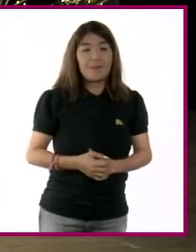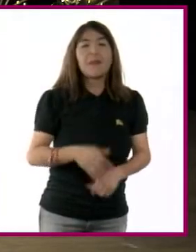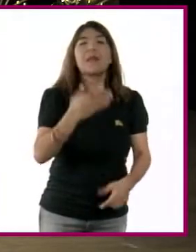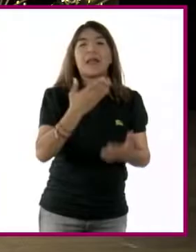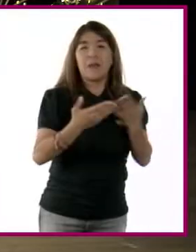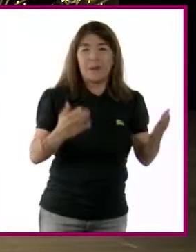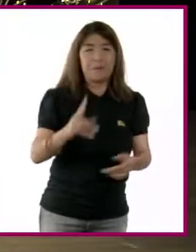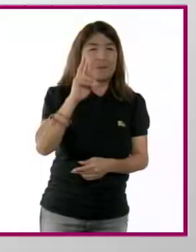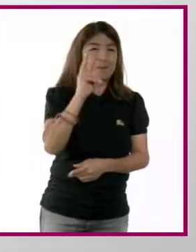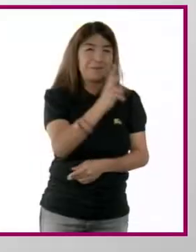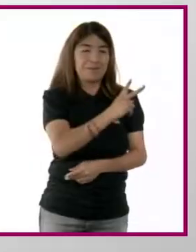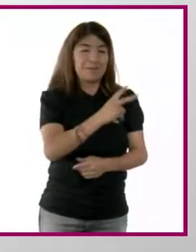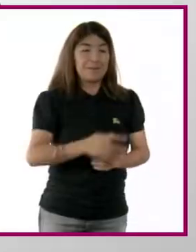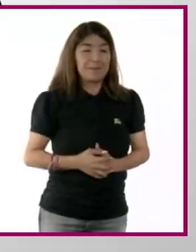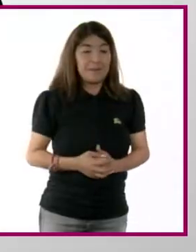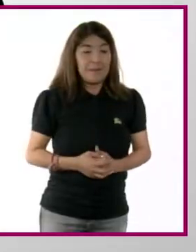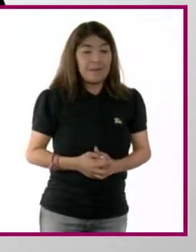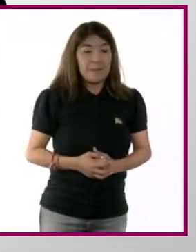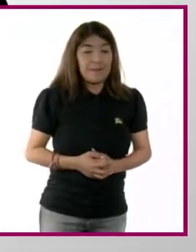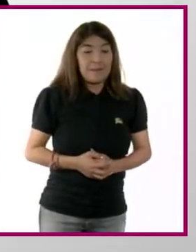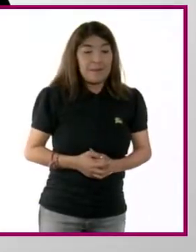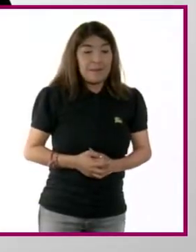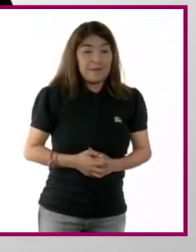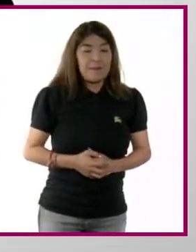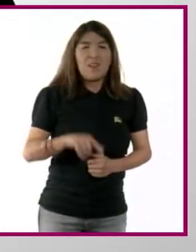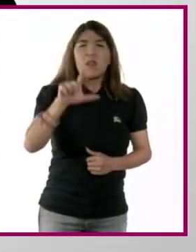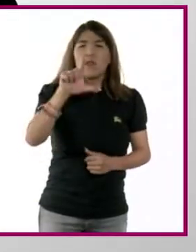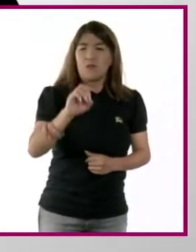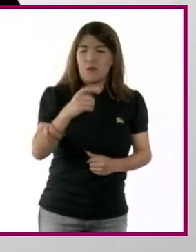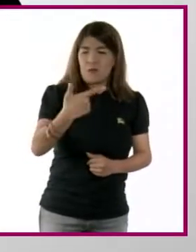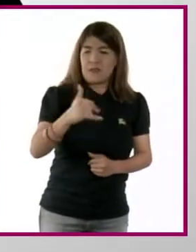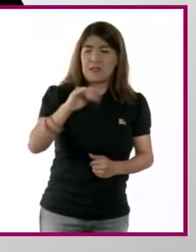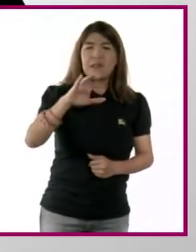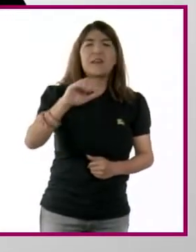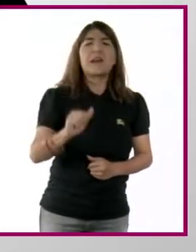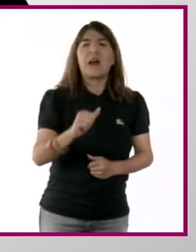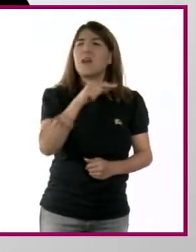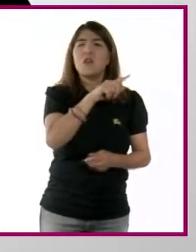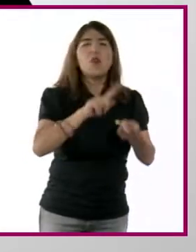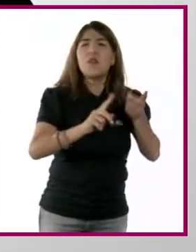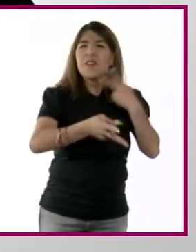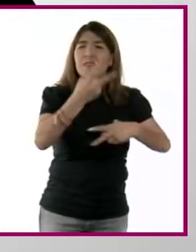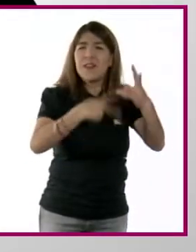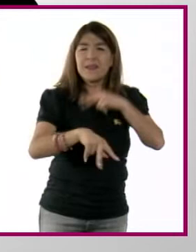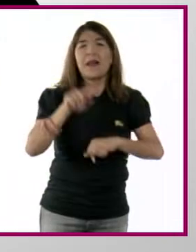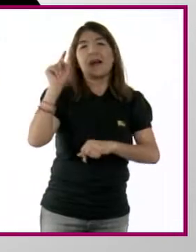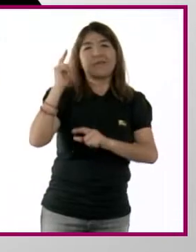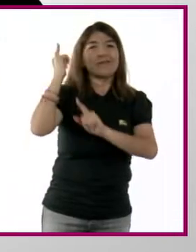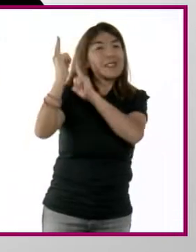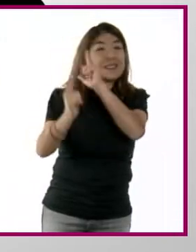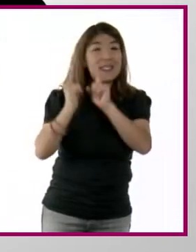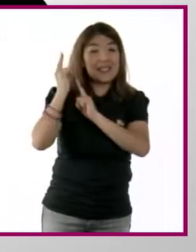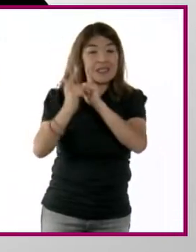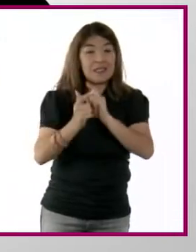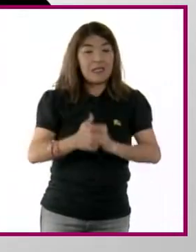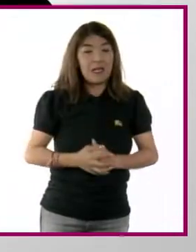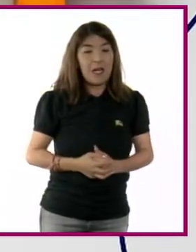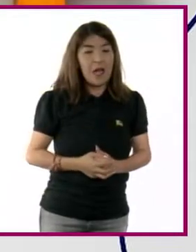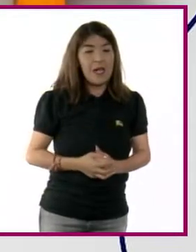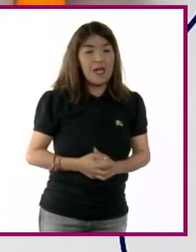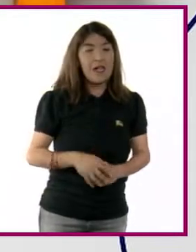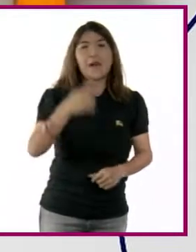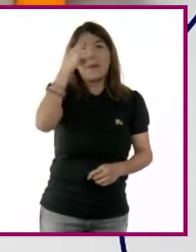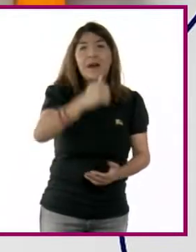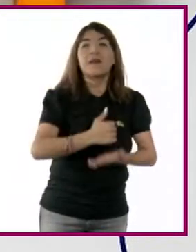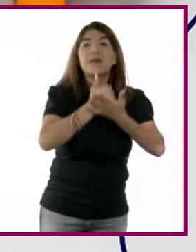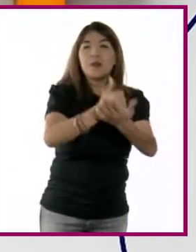a la siguiente cápsula. El término lógica proviene del griego logos, que significa palabra cuyo objetivo es ayudar a